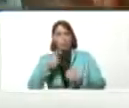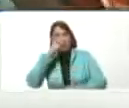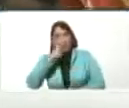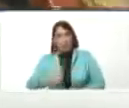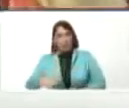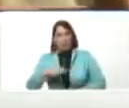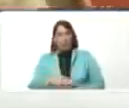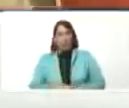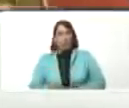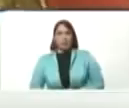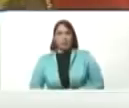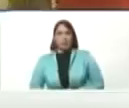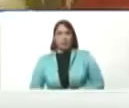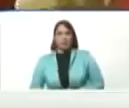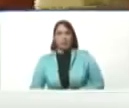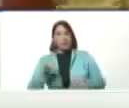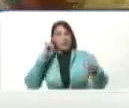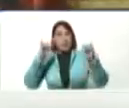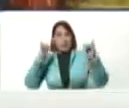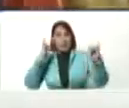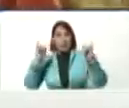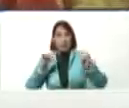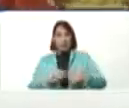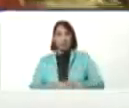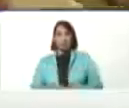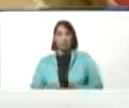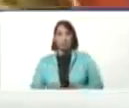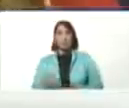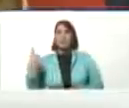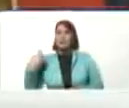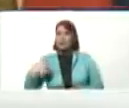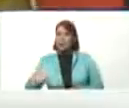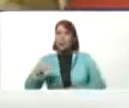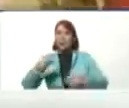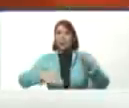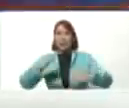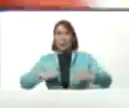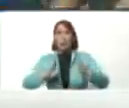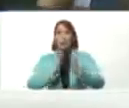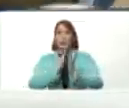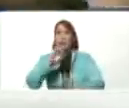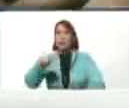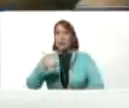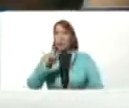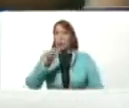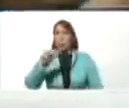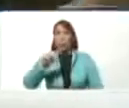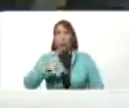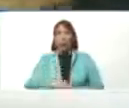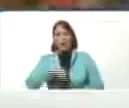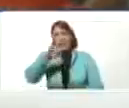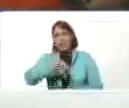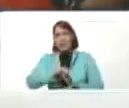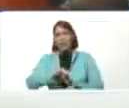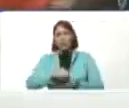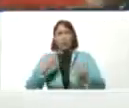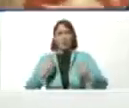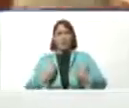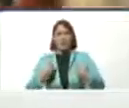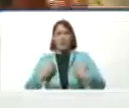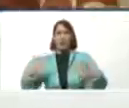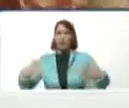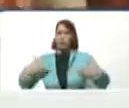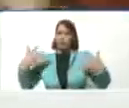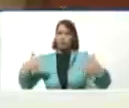pueblos que celebran y tienen a los tambores de San Juan en el centro de su vida y de su